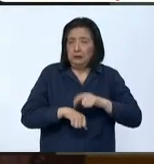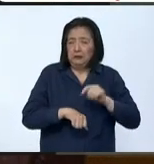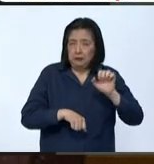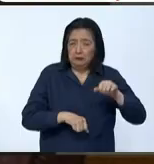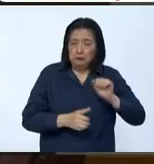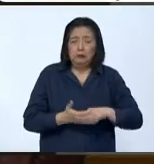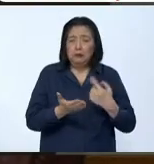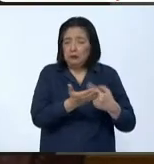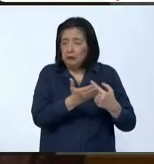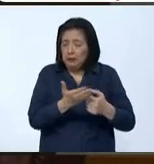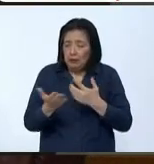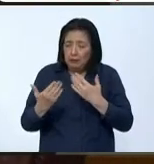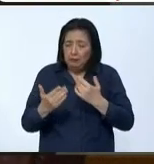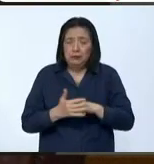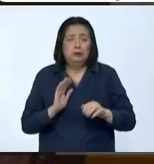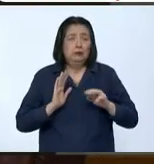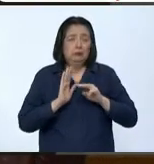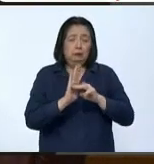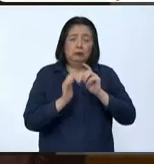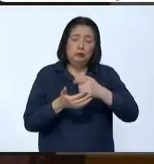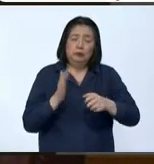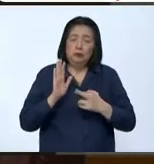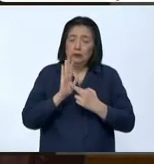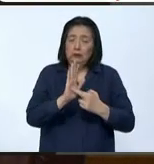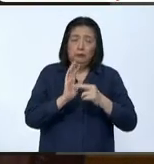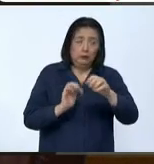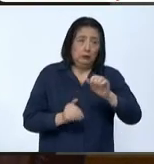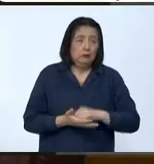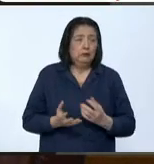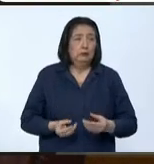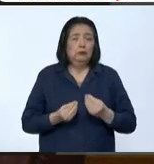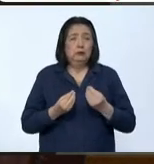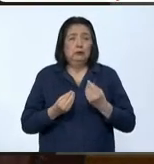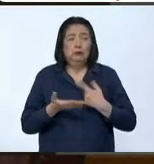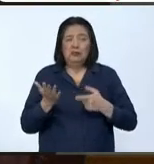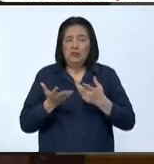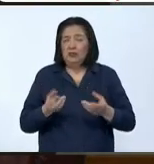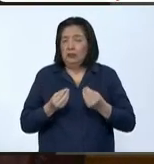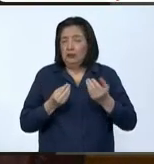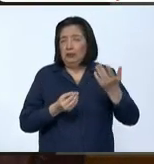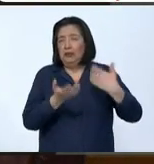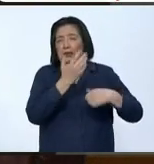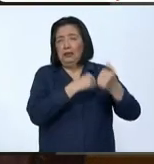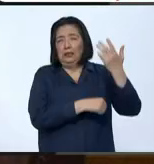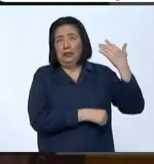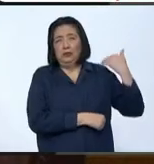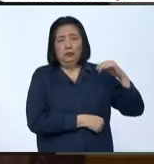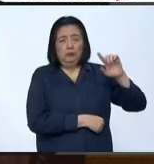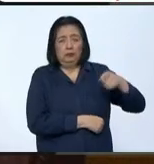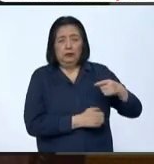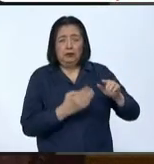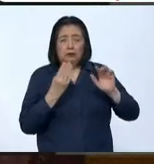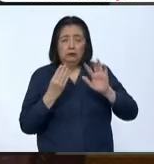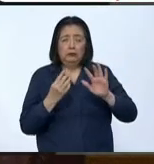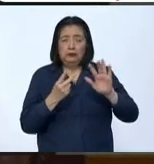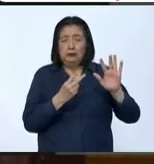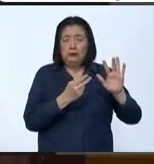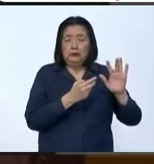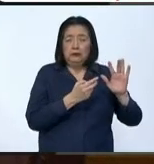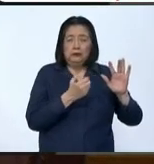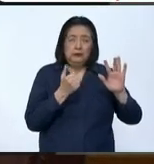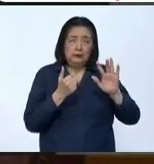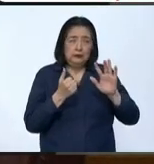de debatir si el modelo de representación proporcional que Data del año 1962